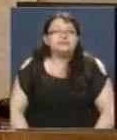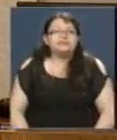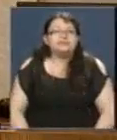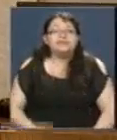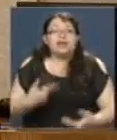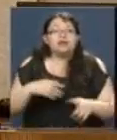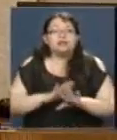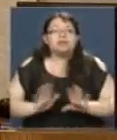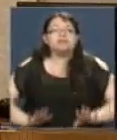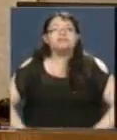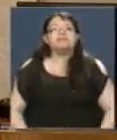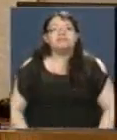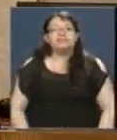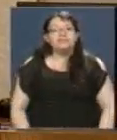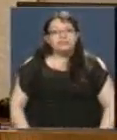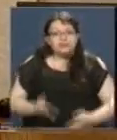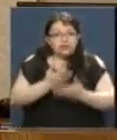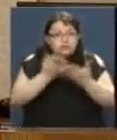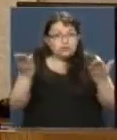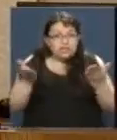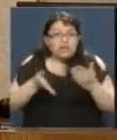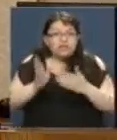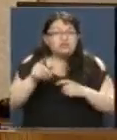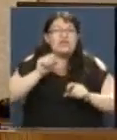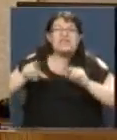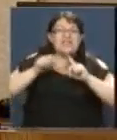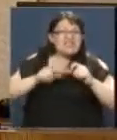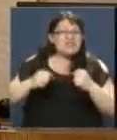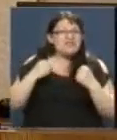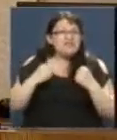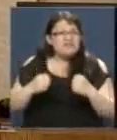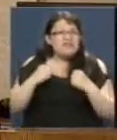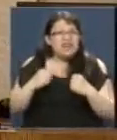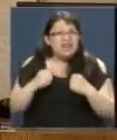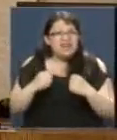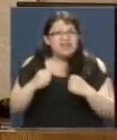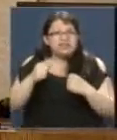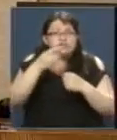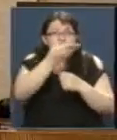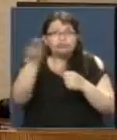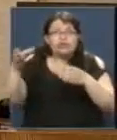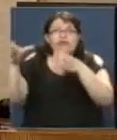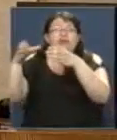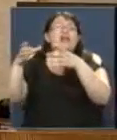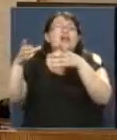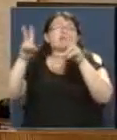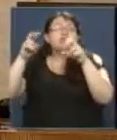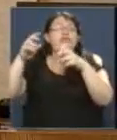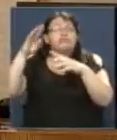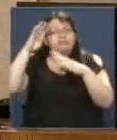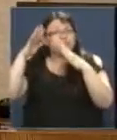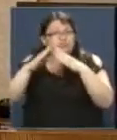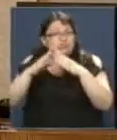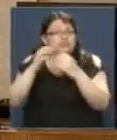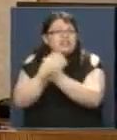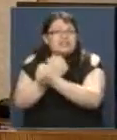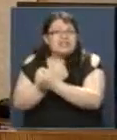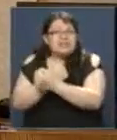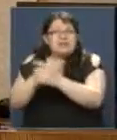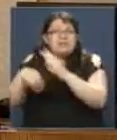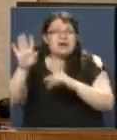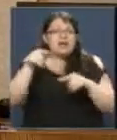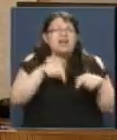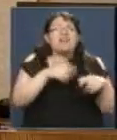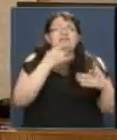parar. Si ustedes siguen defendiendo tan fuertemente vuestras fuerzas armadas, que acá le